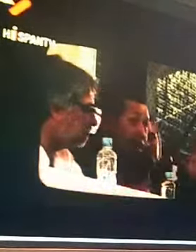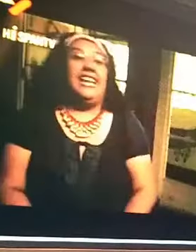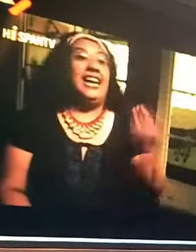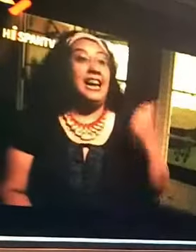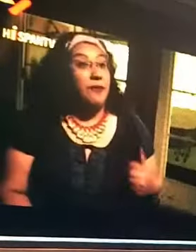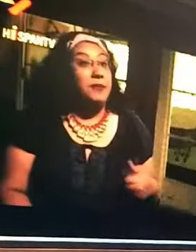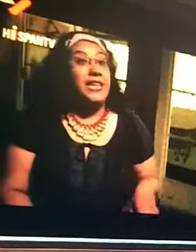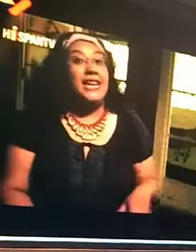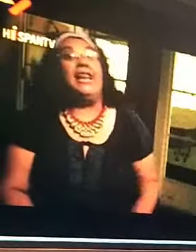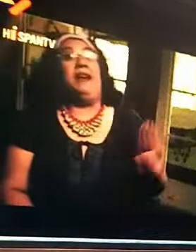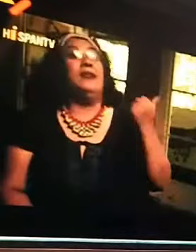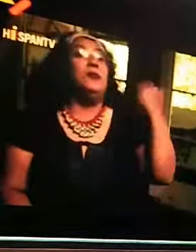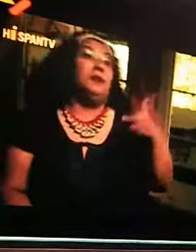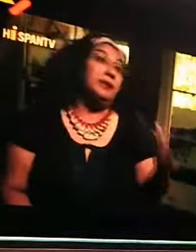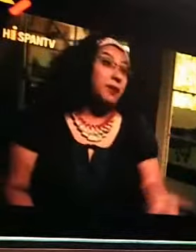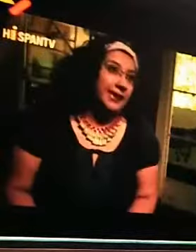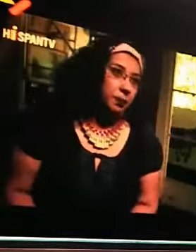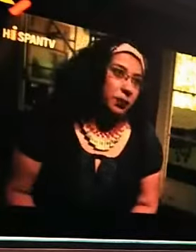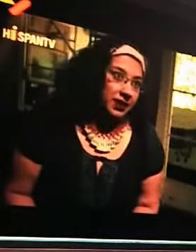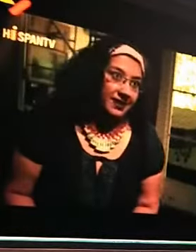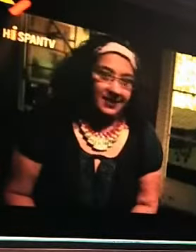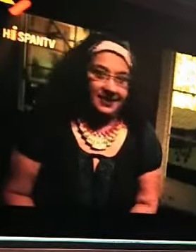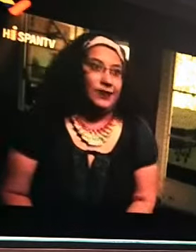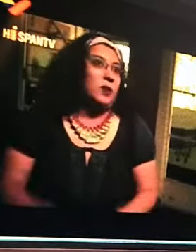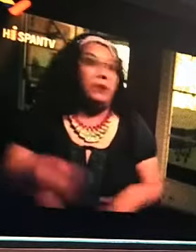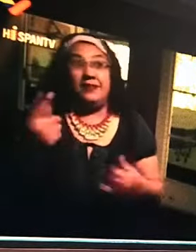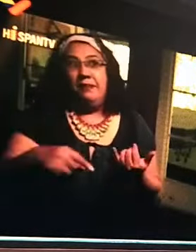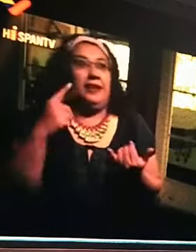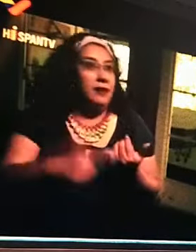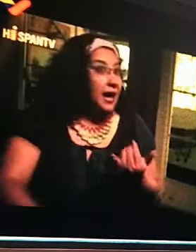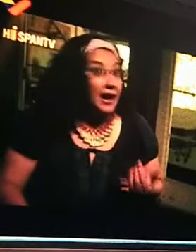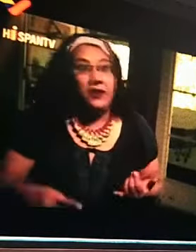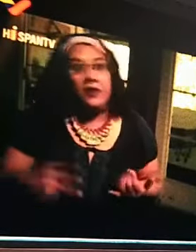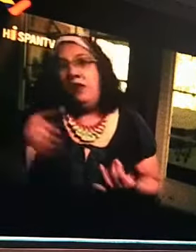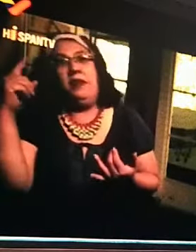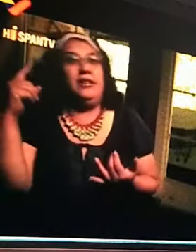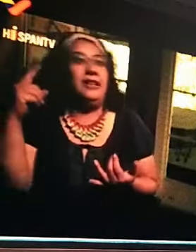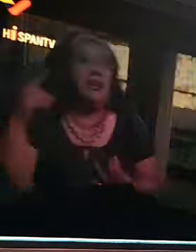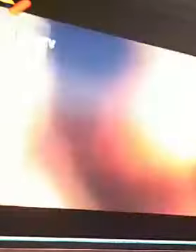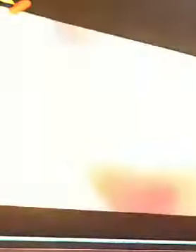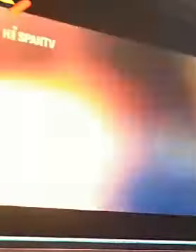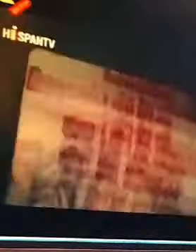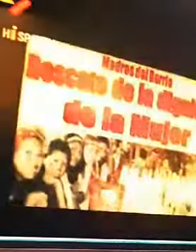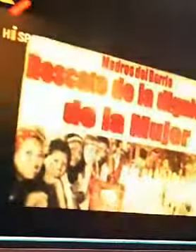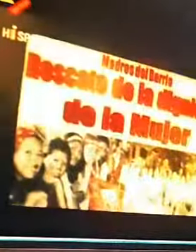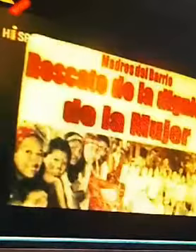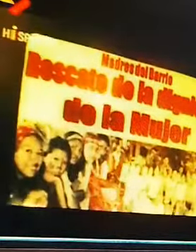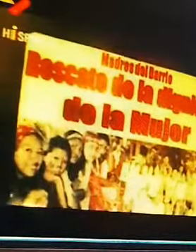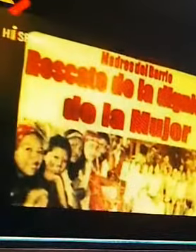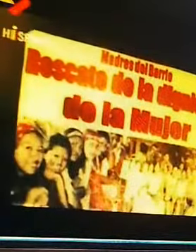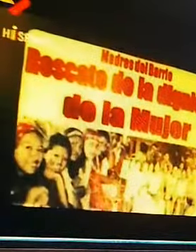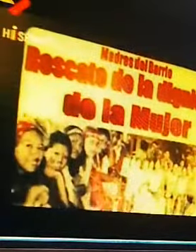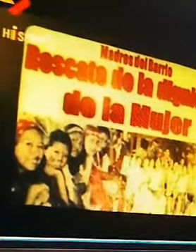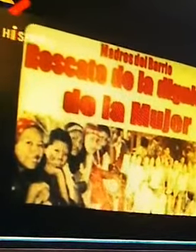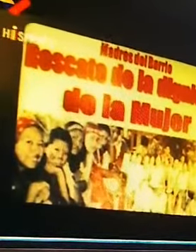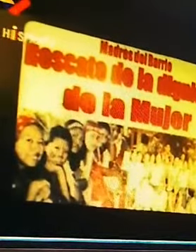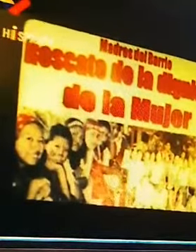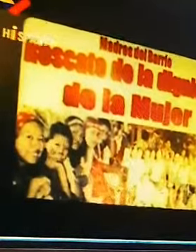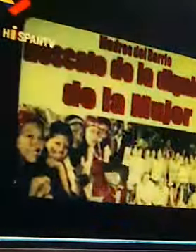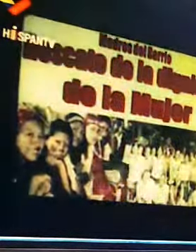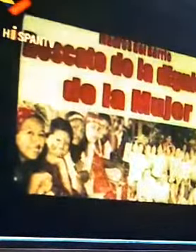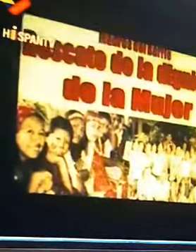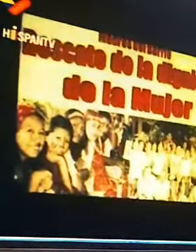se declara feminista y además eso lo convierte en políticas públicas. Es decir, se lo convierte en madre del barrio, lo convierte en un ministerio de la mujer, lo